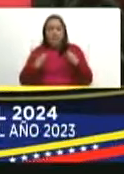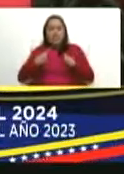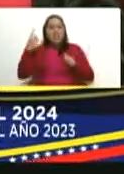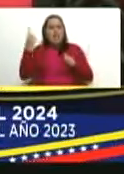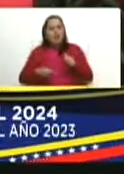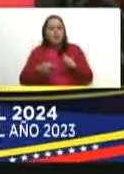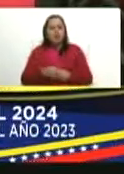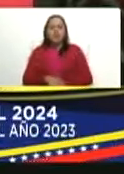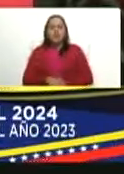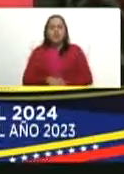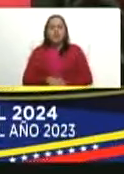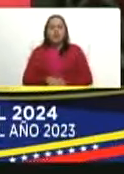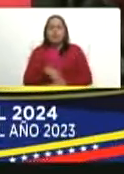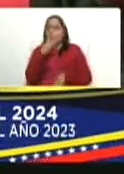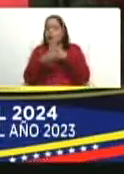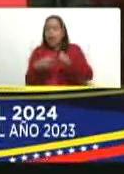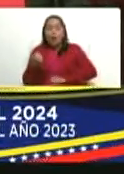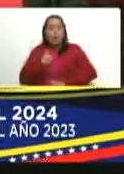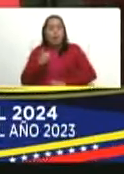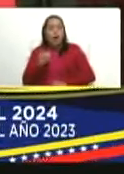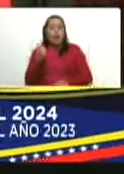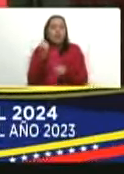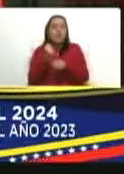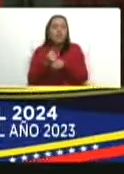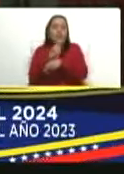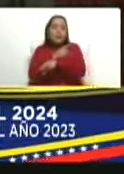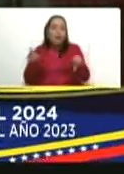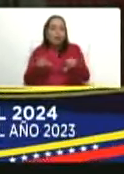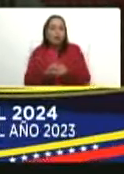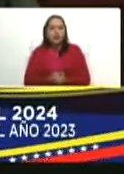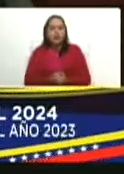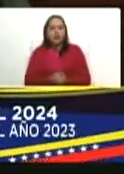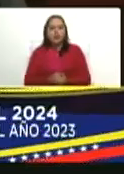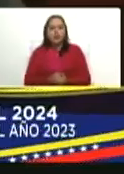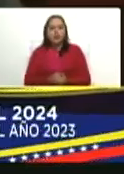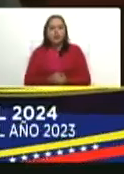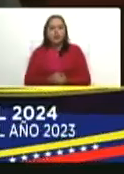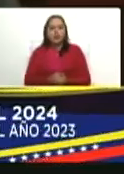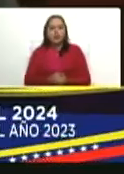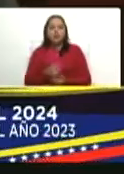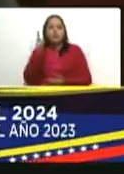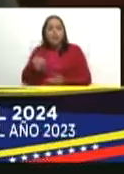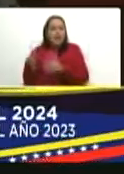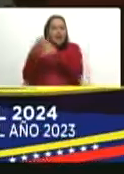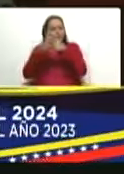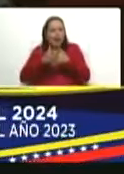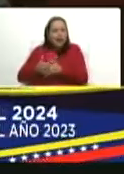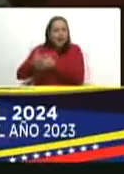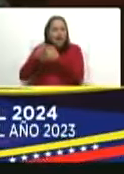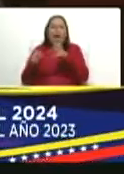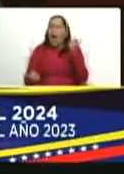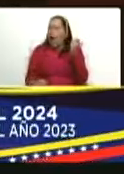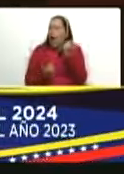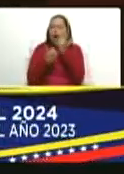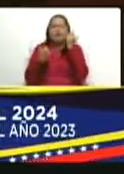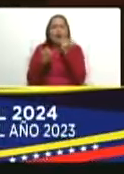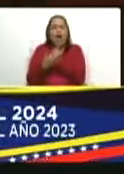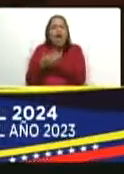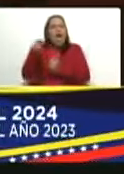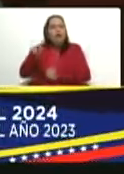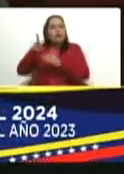el ejercicio de cualquier cargo público. Además, instó a la fuerza imperial estadounidense a apoyar